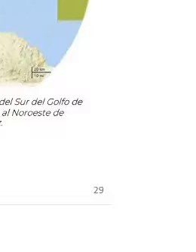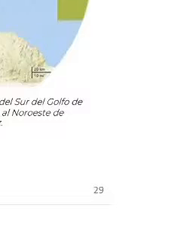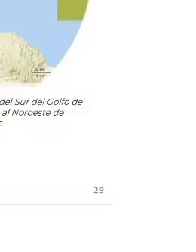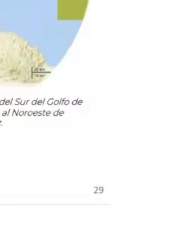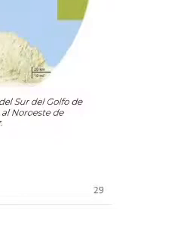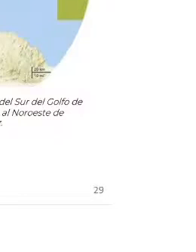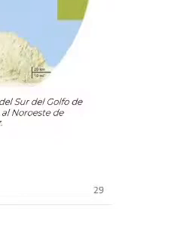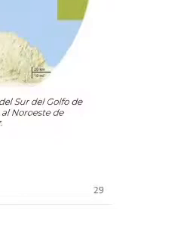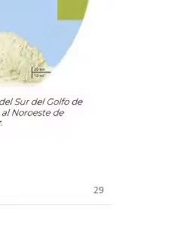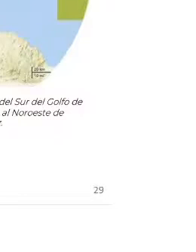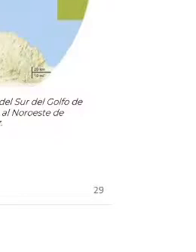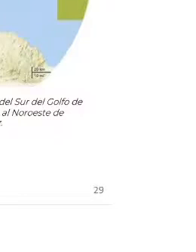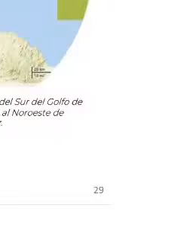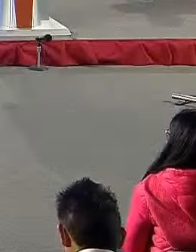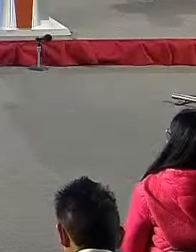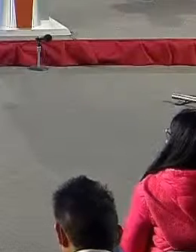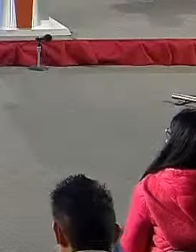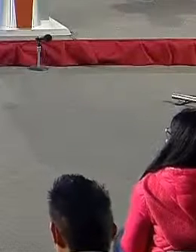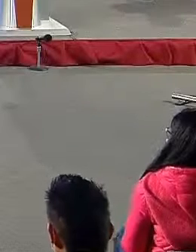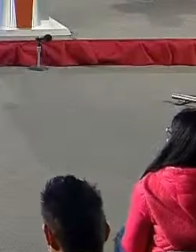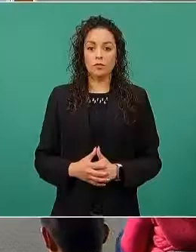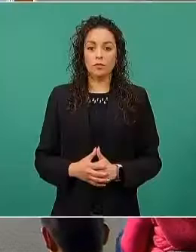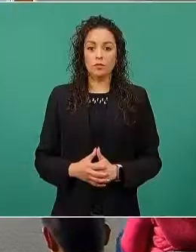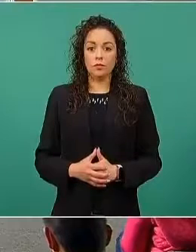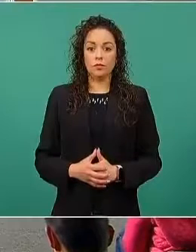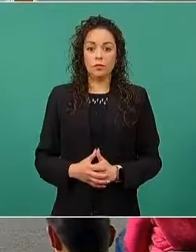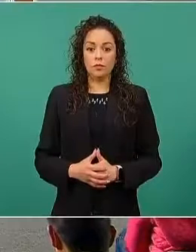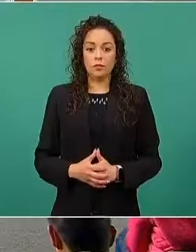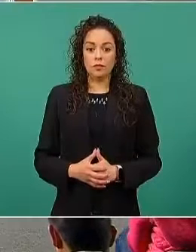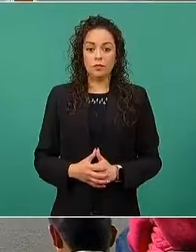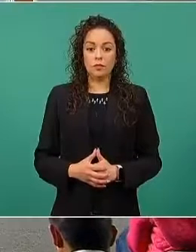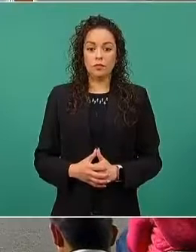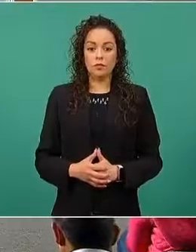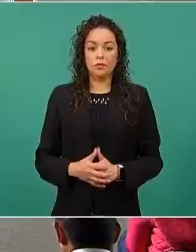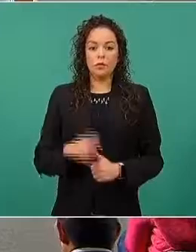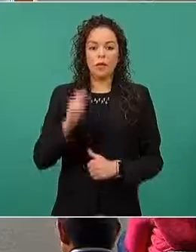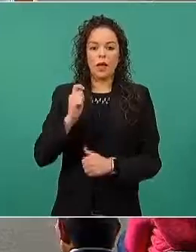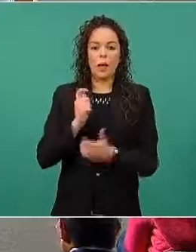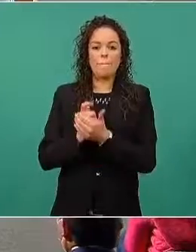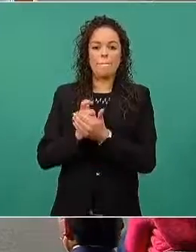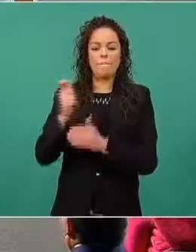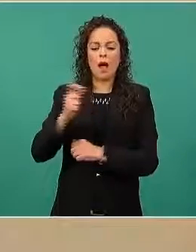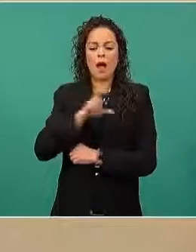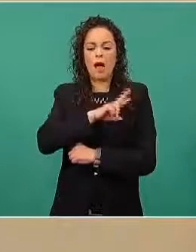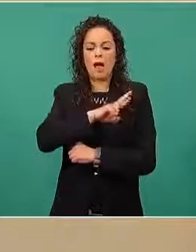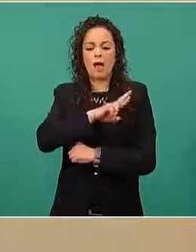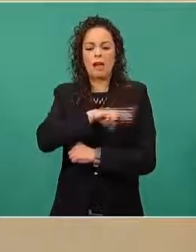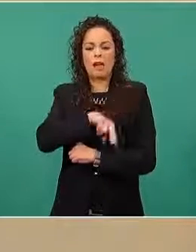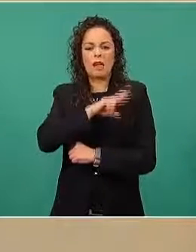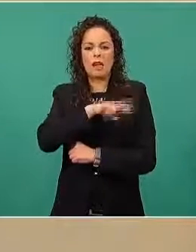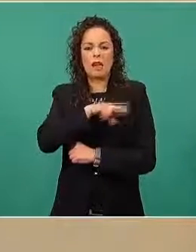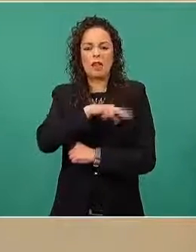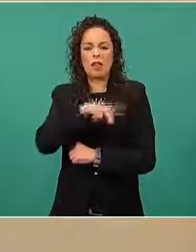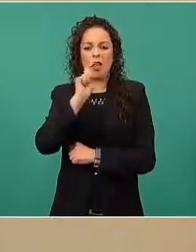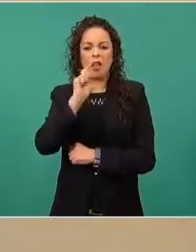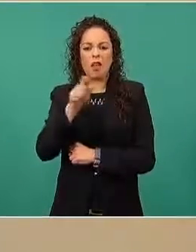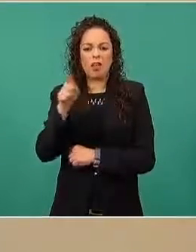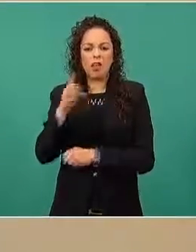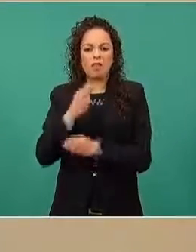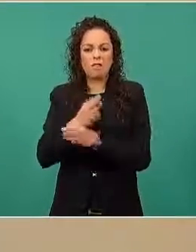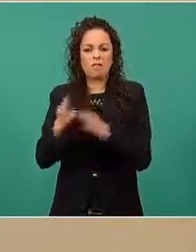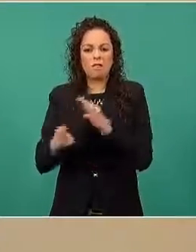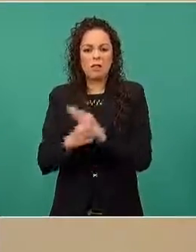de $900,000 cada mes por concepto de renta de equipos que todavía se encuentran